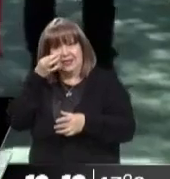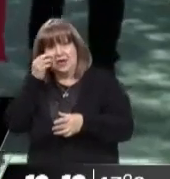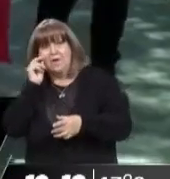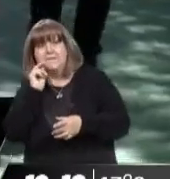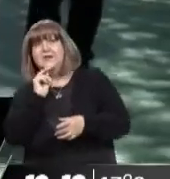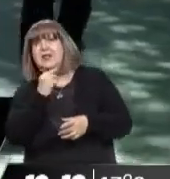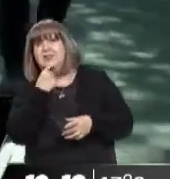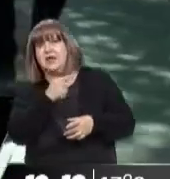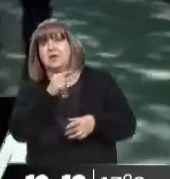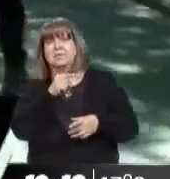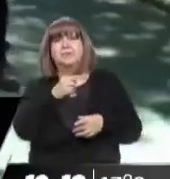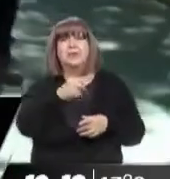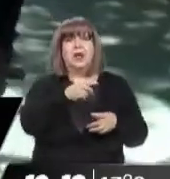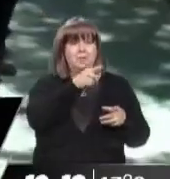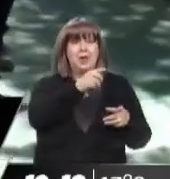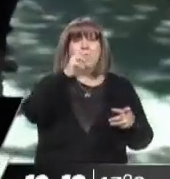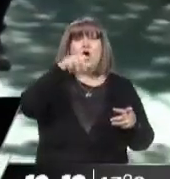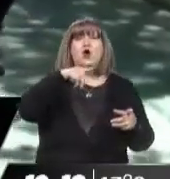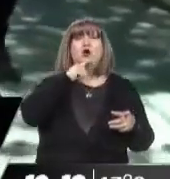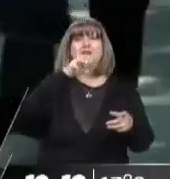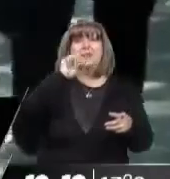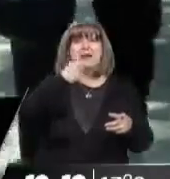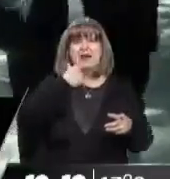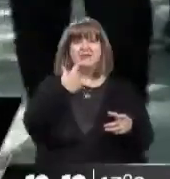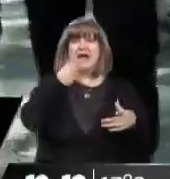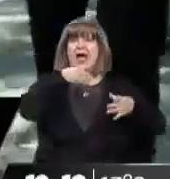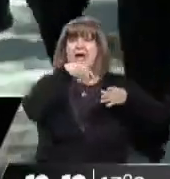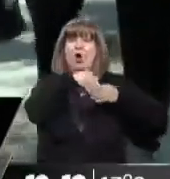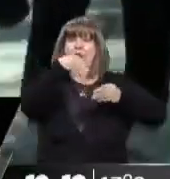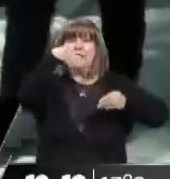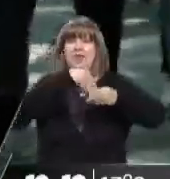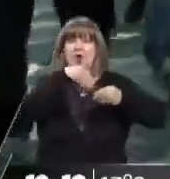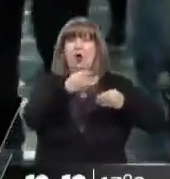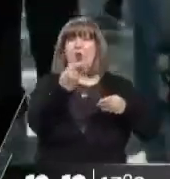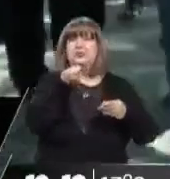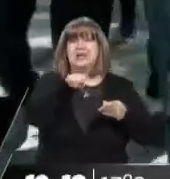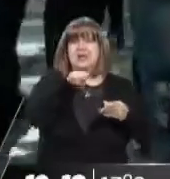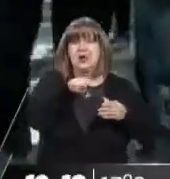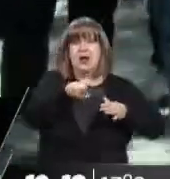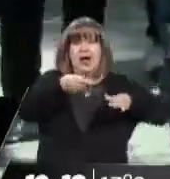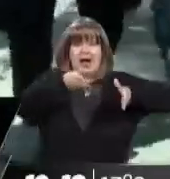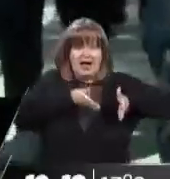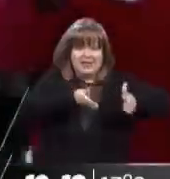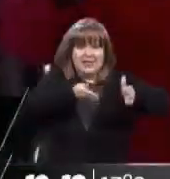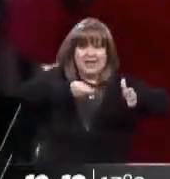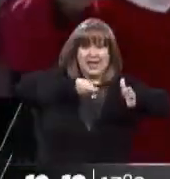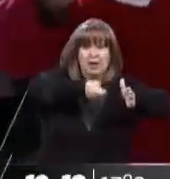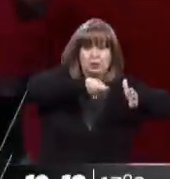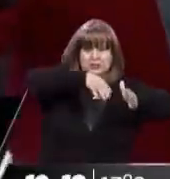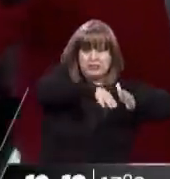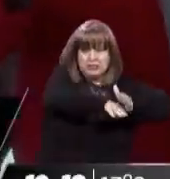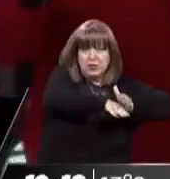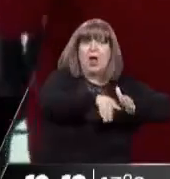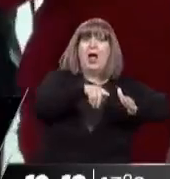la justicia que Contreras había escondido un cuchillo en una acequia y en esa misma acequia se encontraron